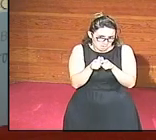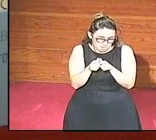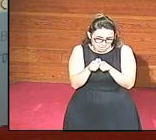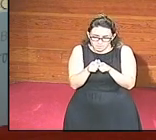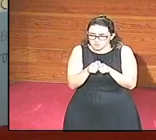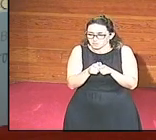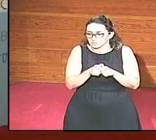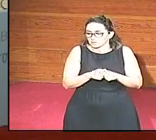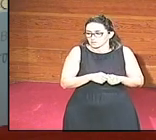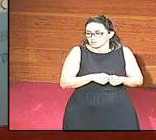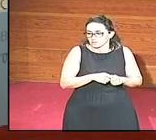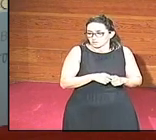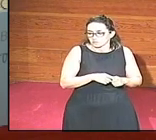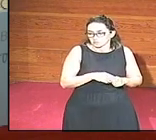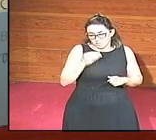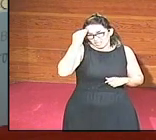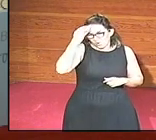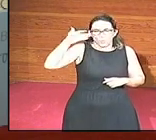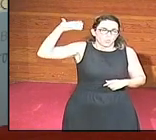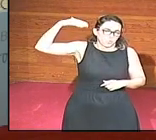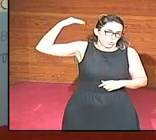Hasta Iván el Terrible creo que era mayoría.